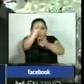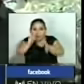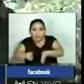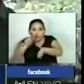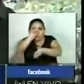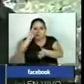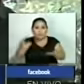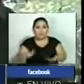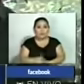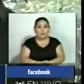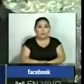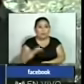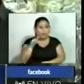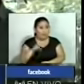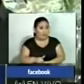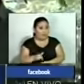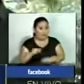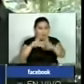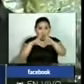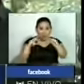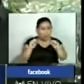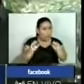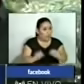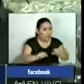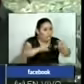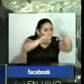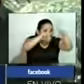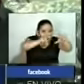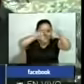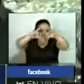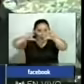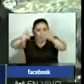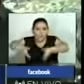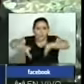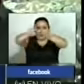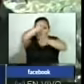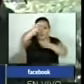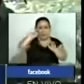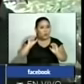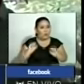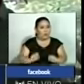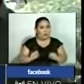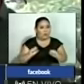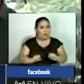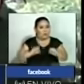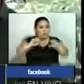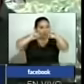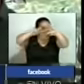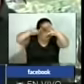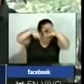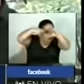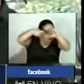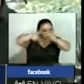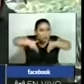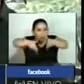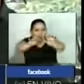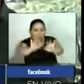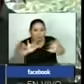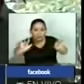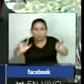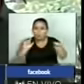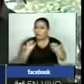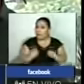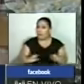públicas. Acá en Nicaragua no puede hacer una fotografía a instituciones públicas o un video corto de calles donde no haya nada, no